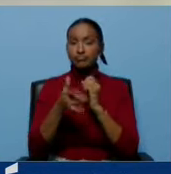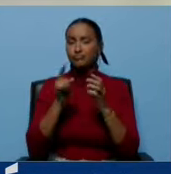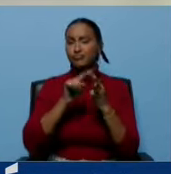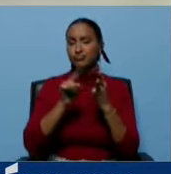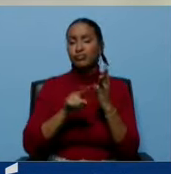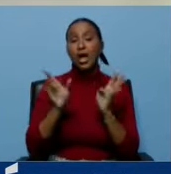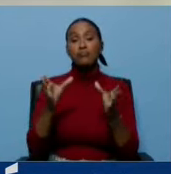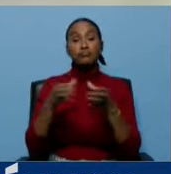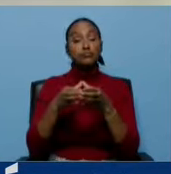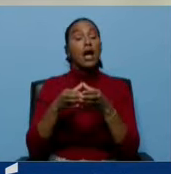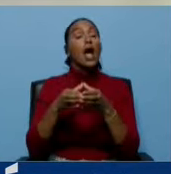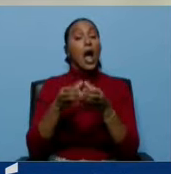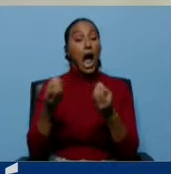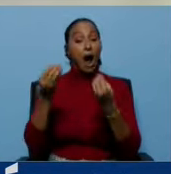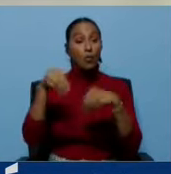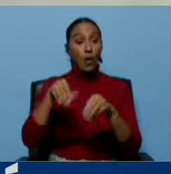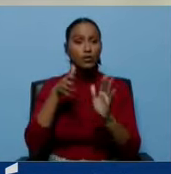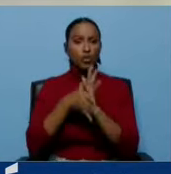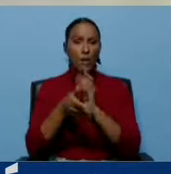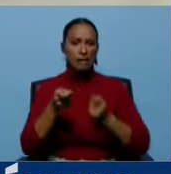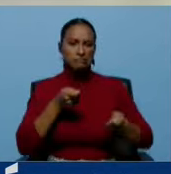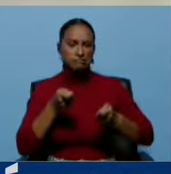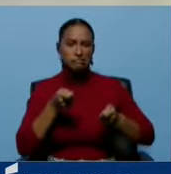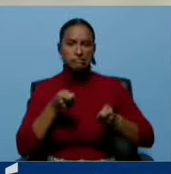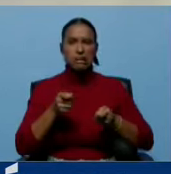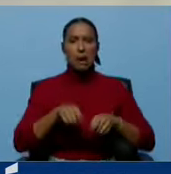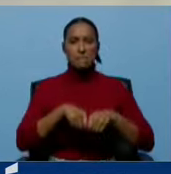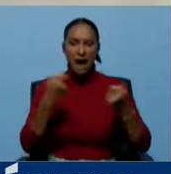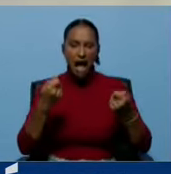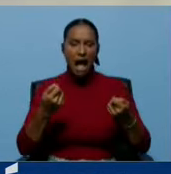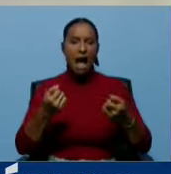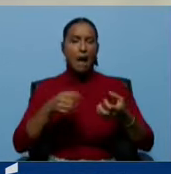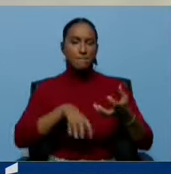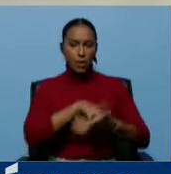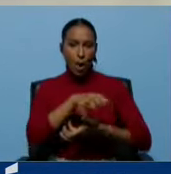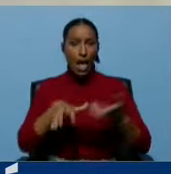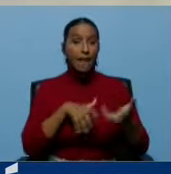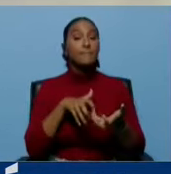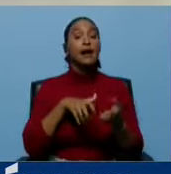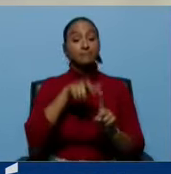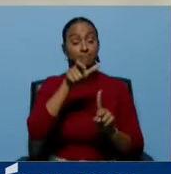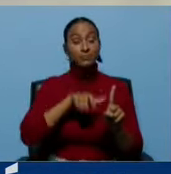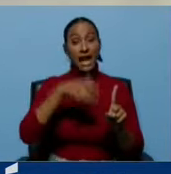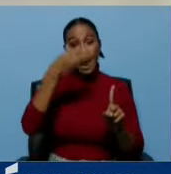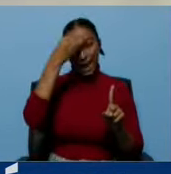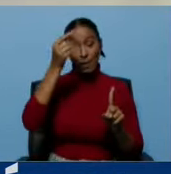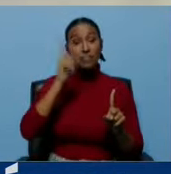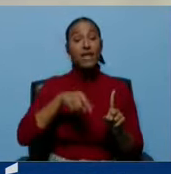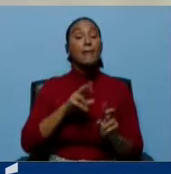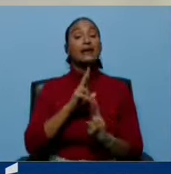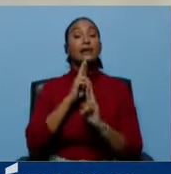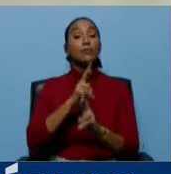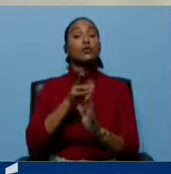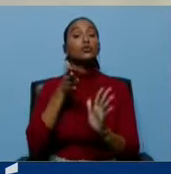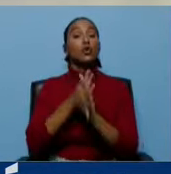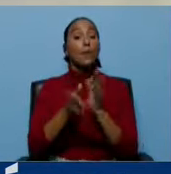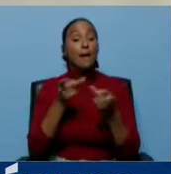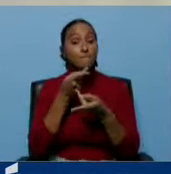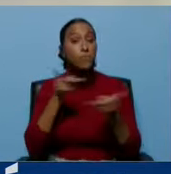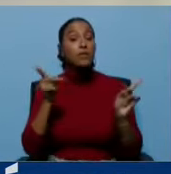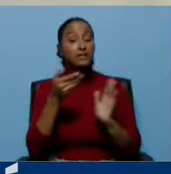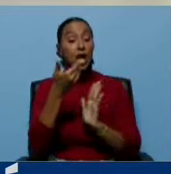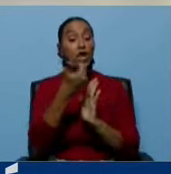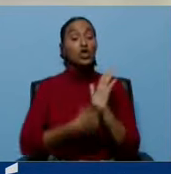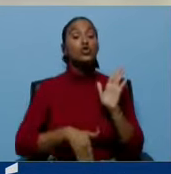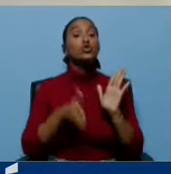conspiración Igualmente Edmundo González Urrutia deberá responder por la publicación de documentos forjados